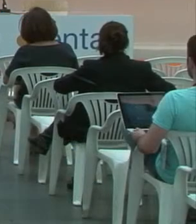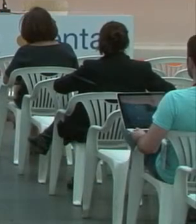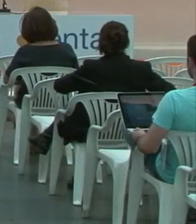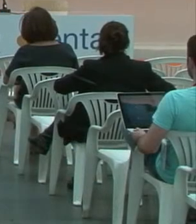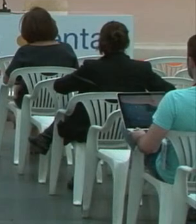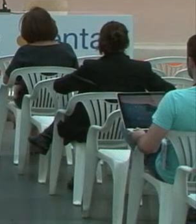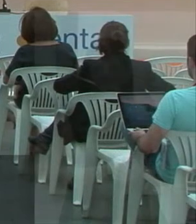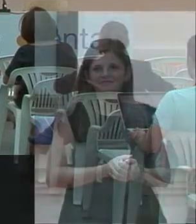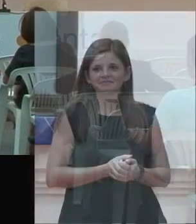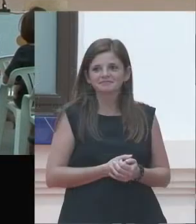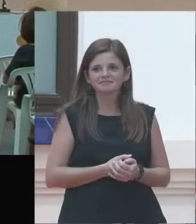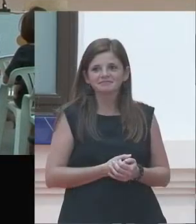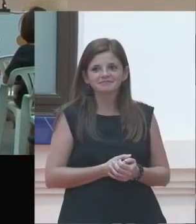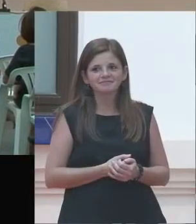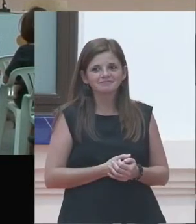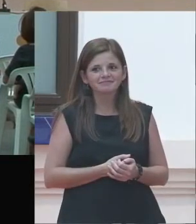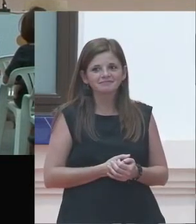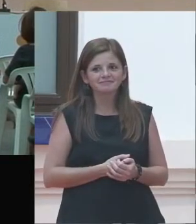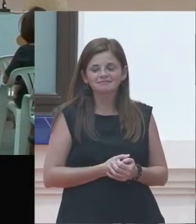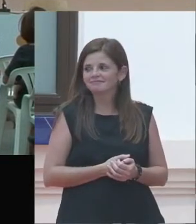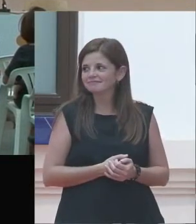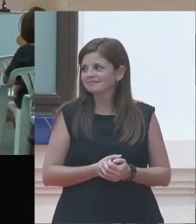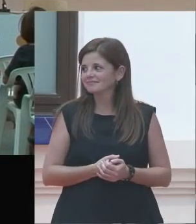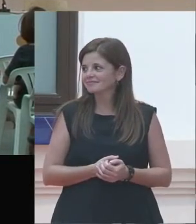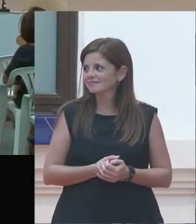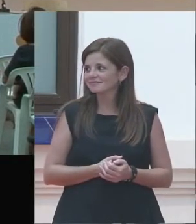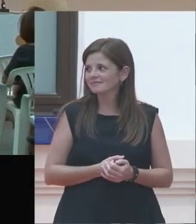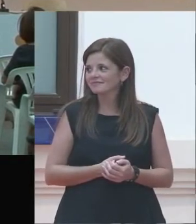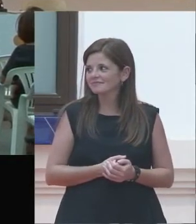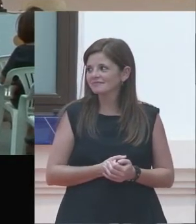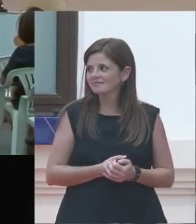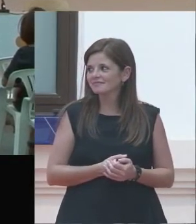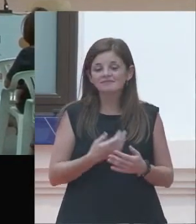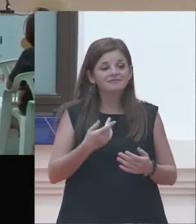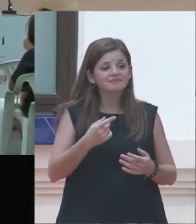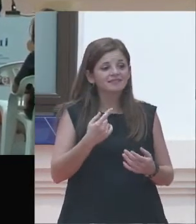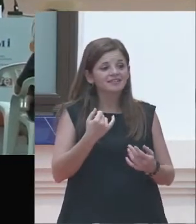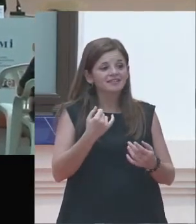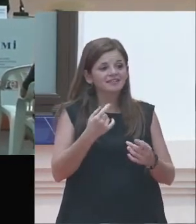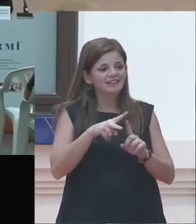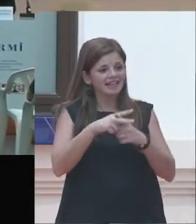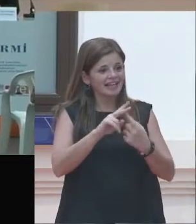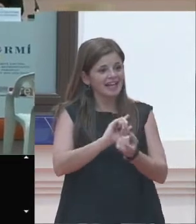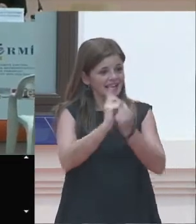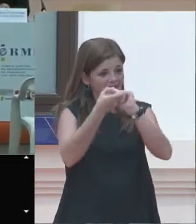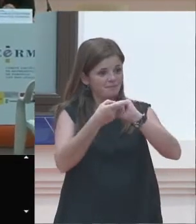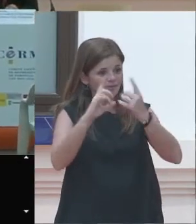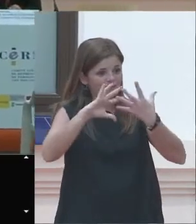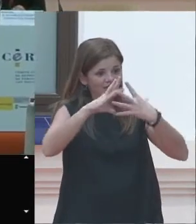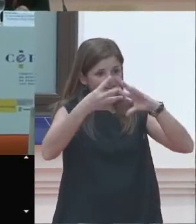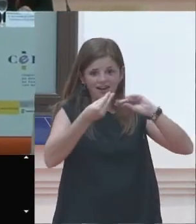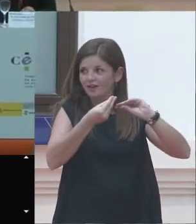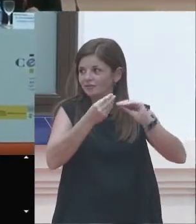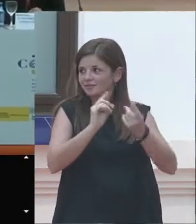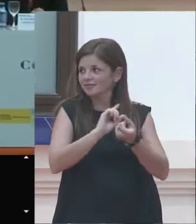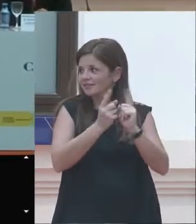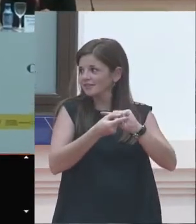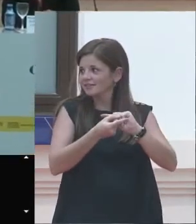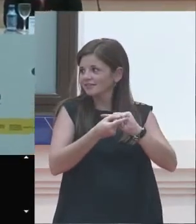dejarme introduciros la mesa que vamos a tener ahora, que se titula Cloud, cómo vivir en la nube. Mi nombre es Alejandro Fuenmayor,